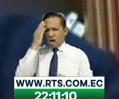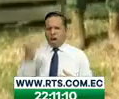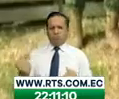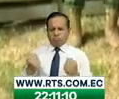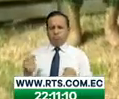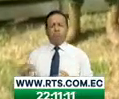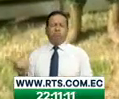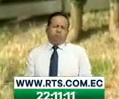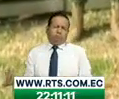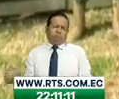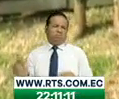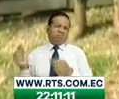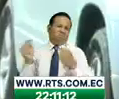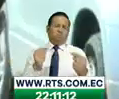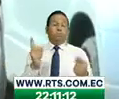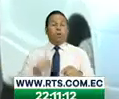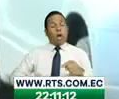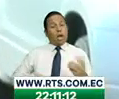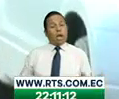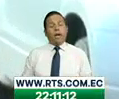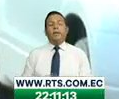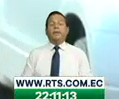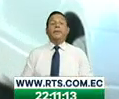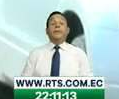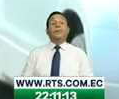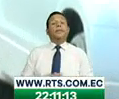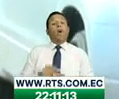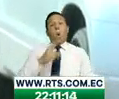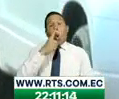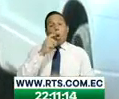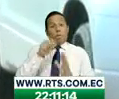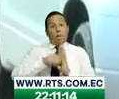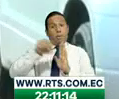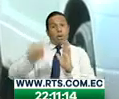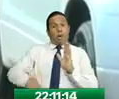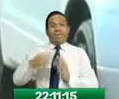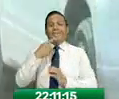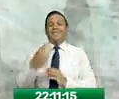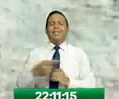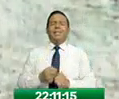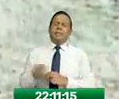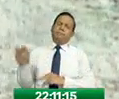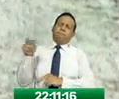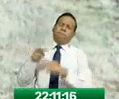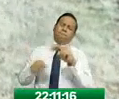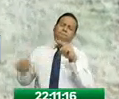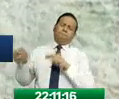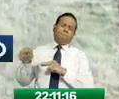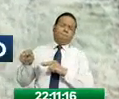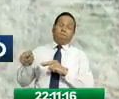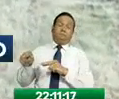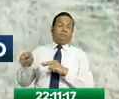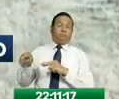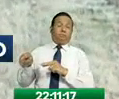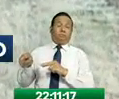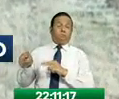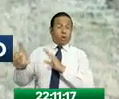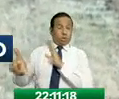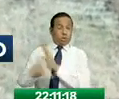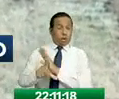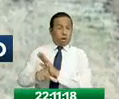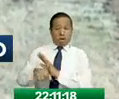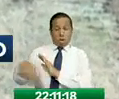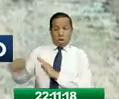represión. Para el jurista Ramiro García, reglamentar el uso de la fuerza en personal militar trae ciertos peligros que pueden terminar